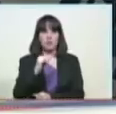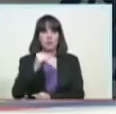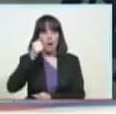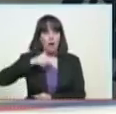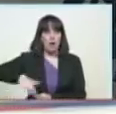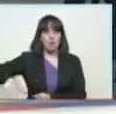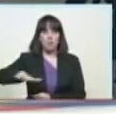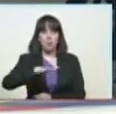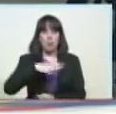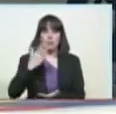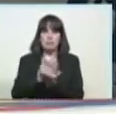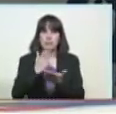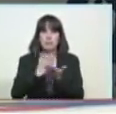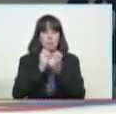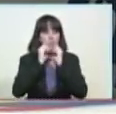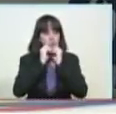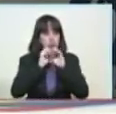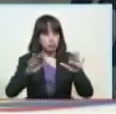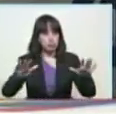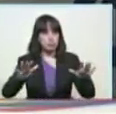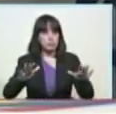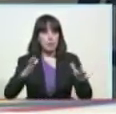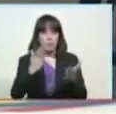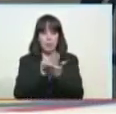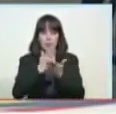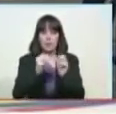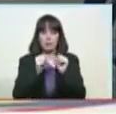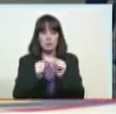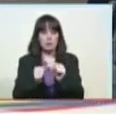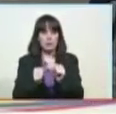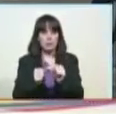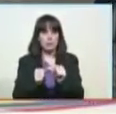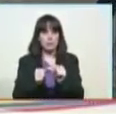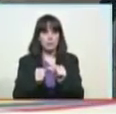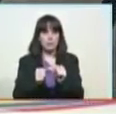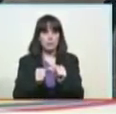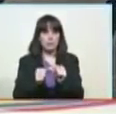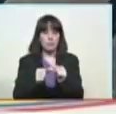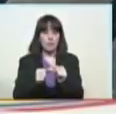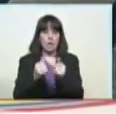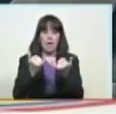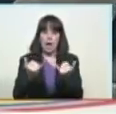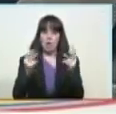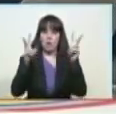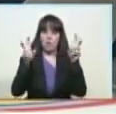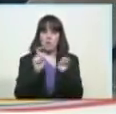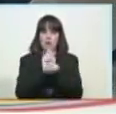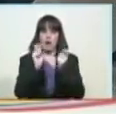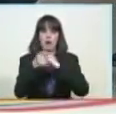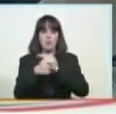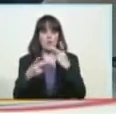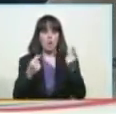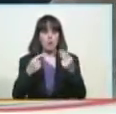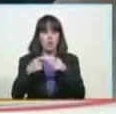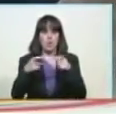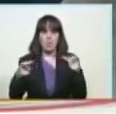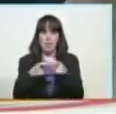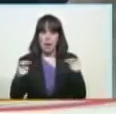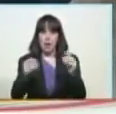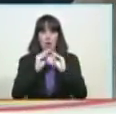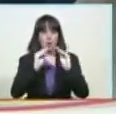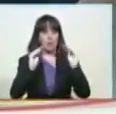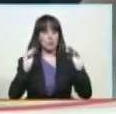de manera permanente y que a partir de la reconversión monetaria que voy a